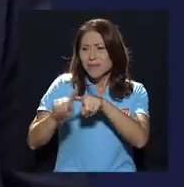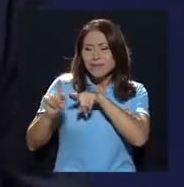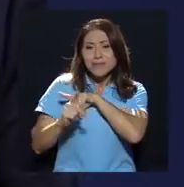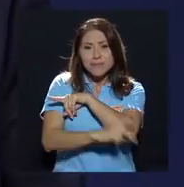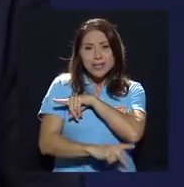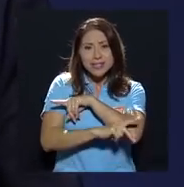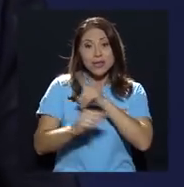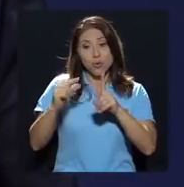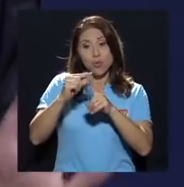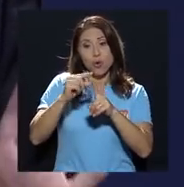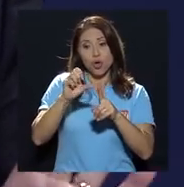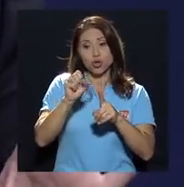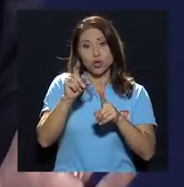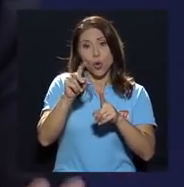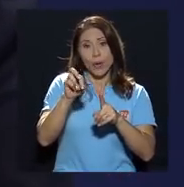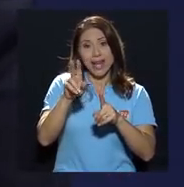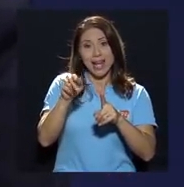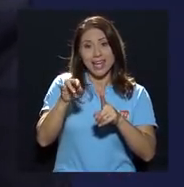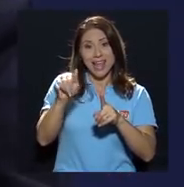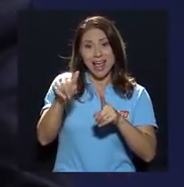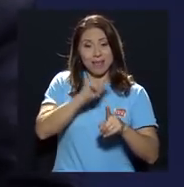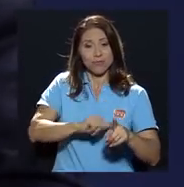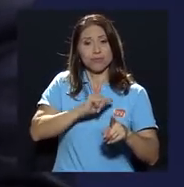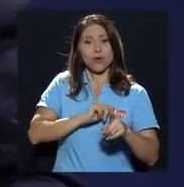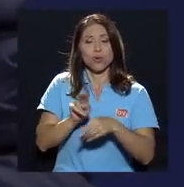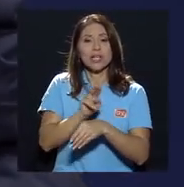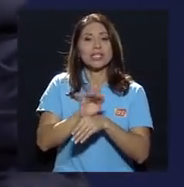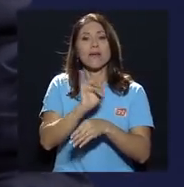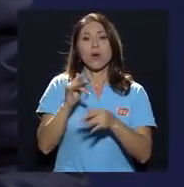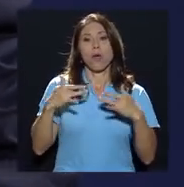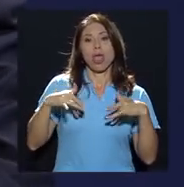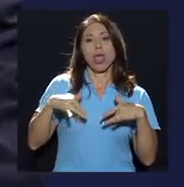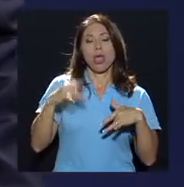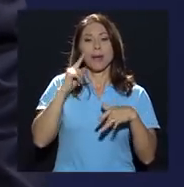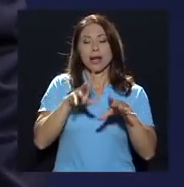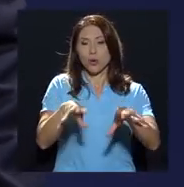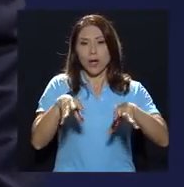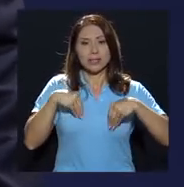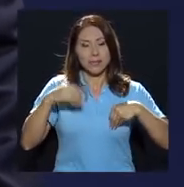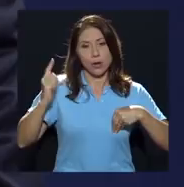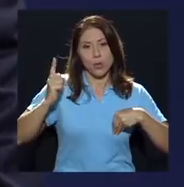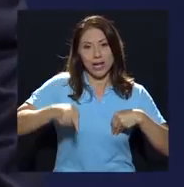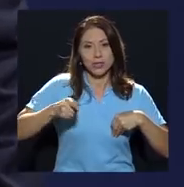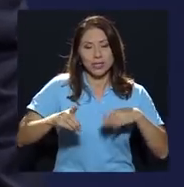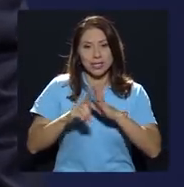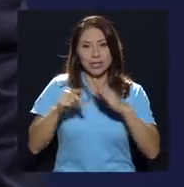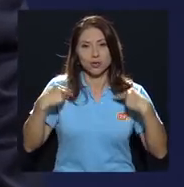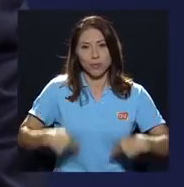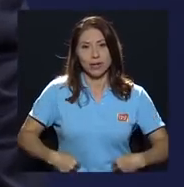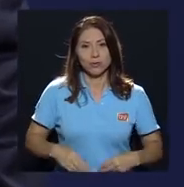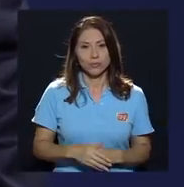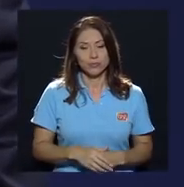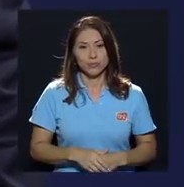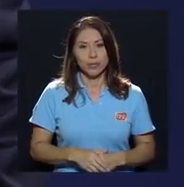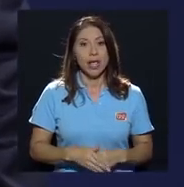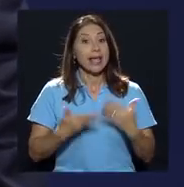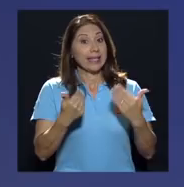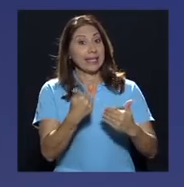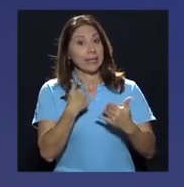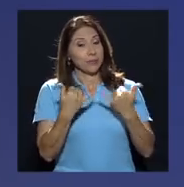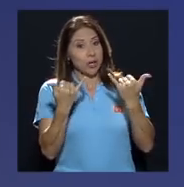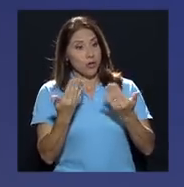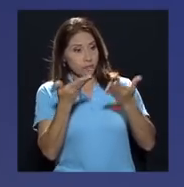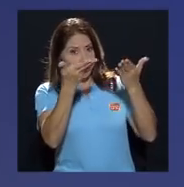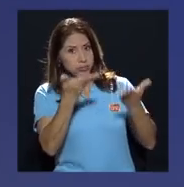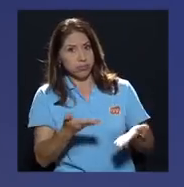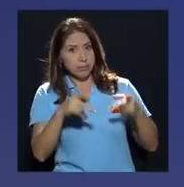concepto soberanía lo utilizaba como un escudo para no aceptar las obligaciones de derechos humanos estamos como un